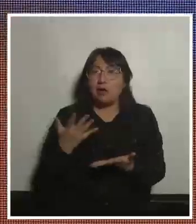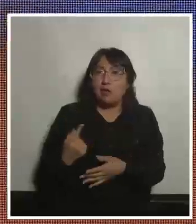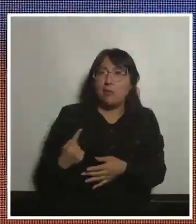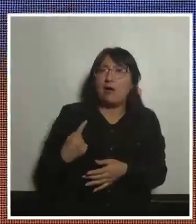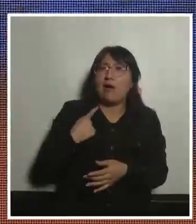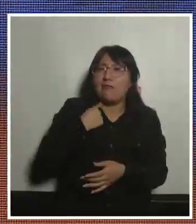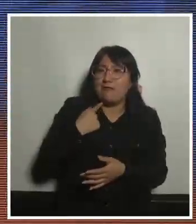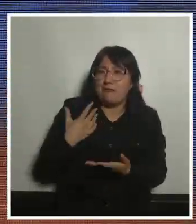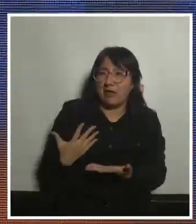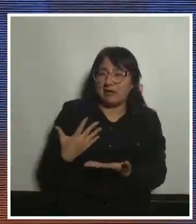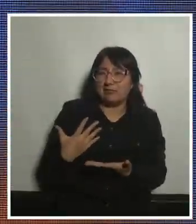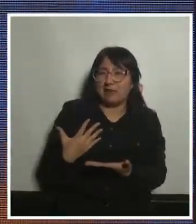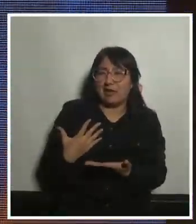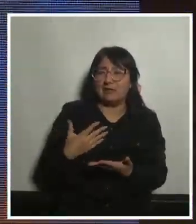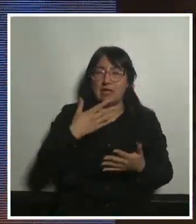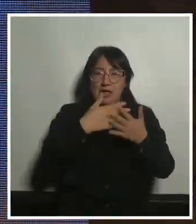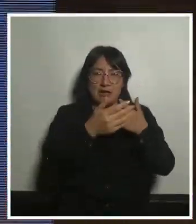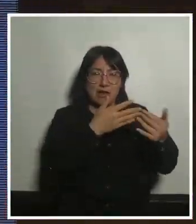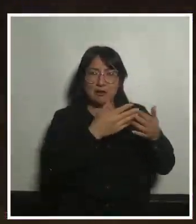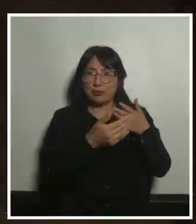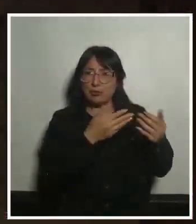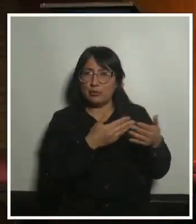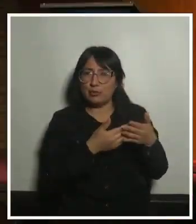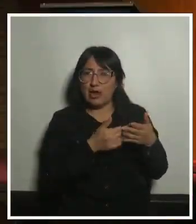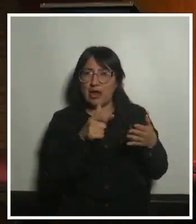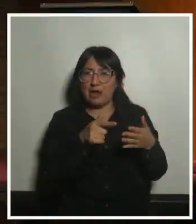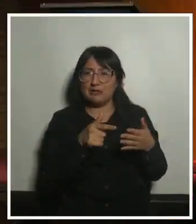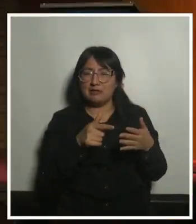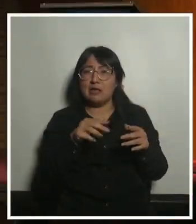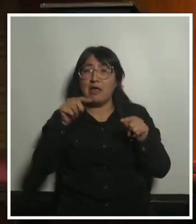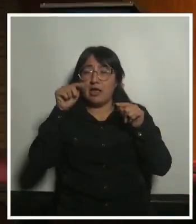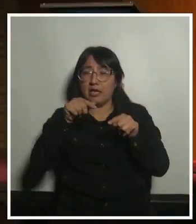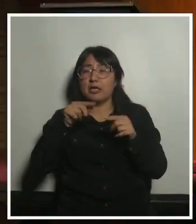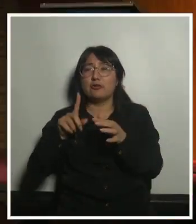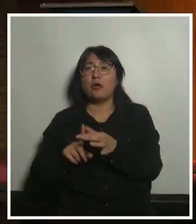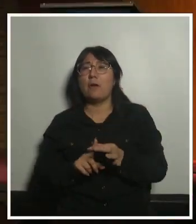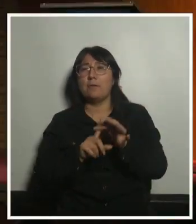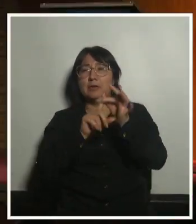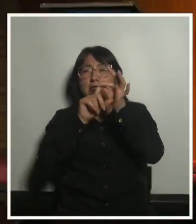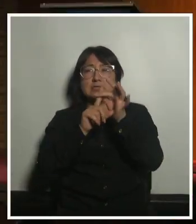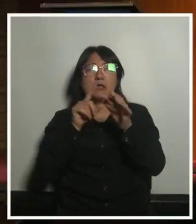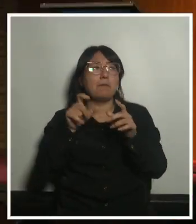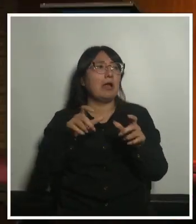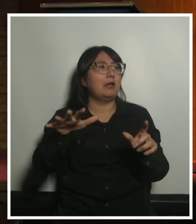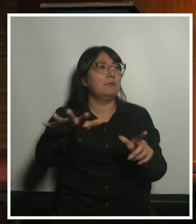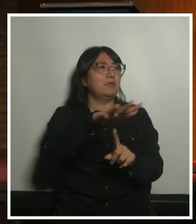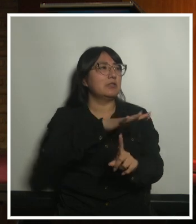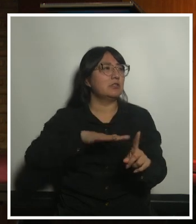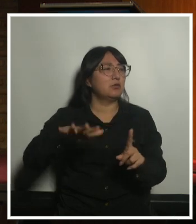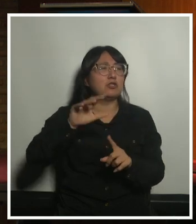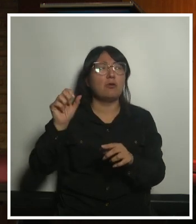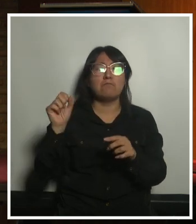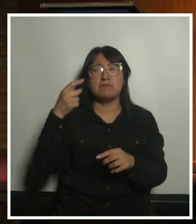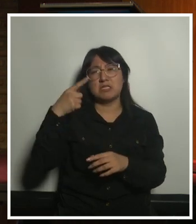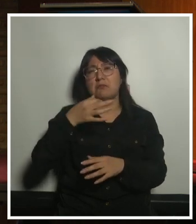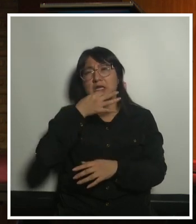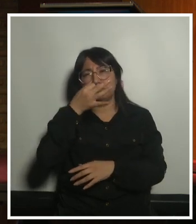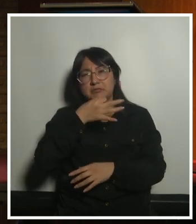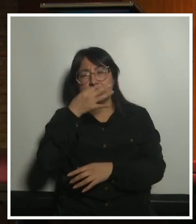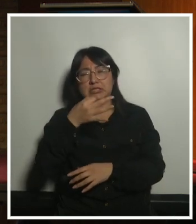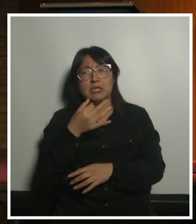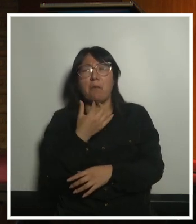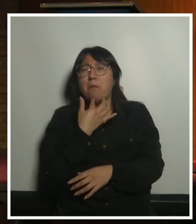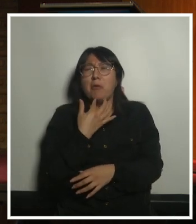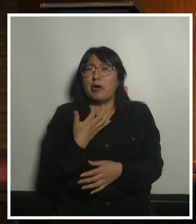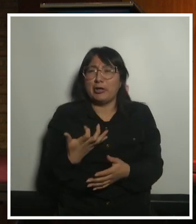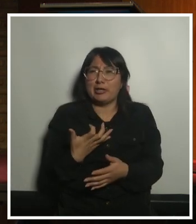de amenazas naturales recurrentes y eventos extremos en estos principales conglomerados. Principalmente destacar por